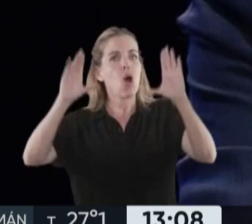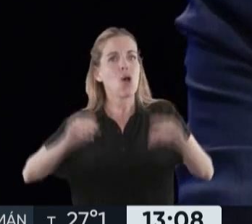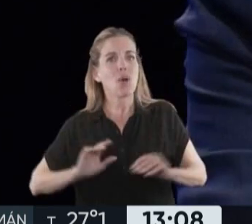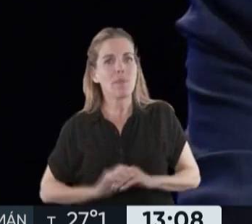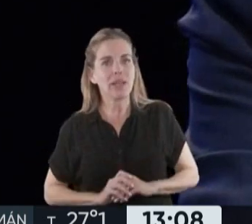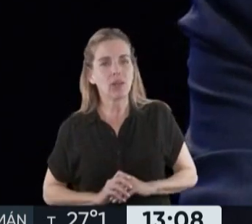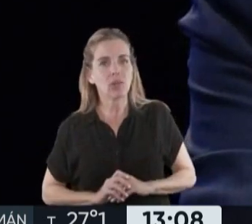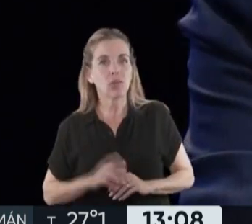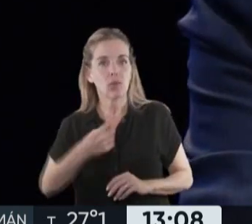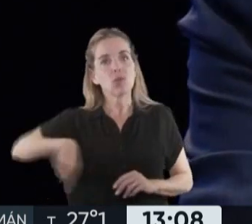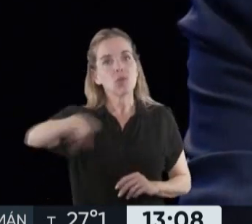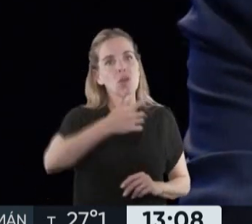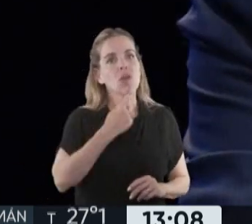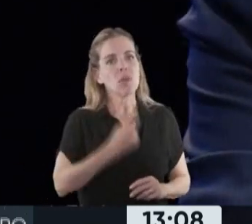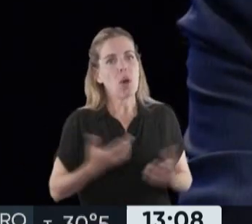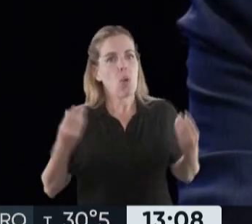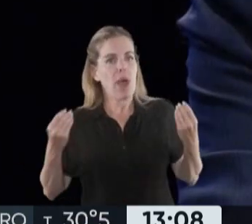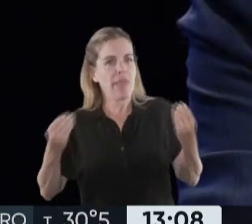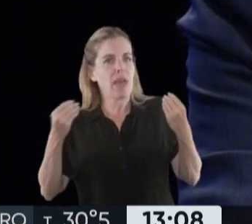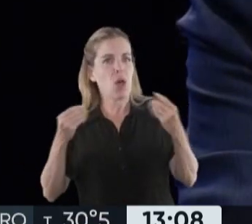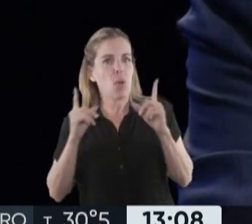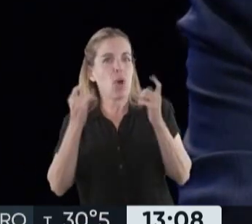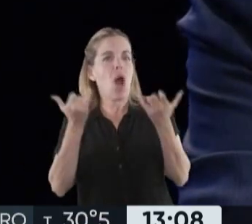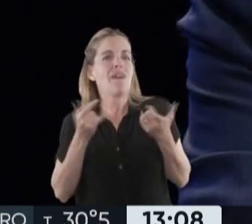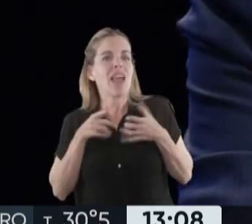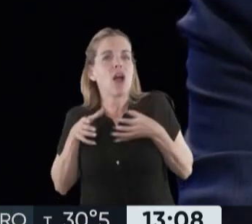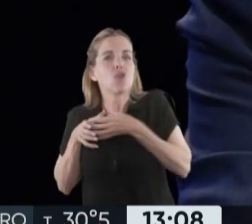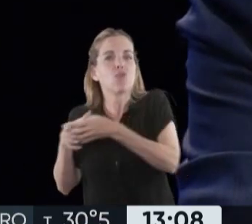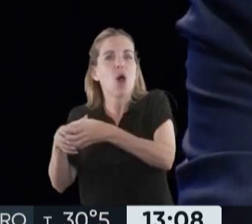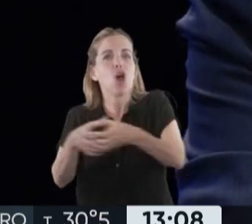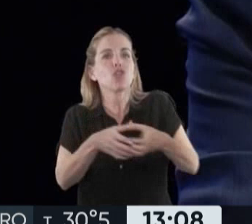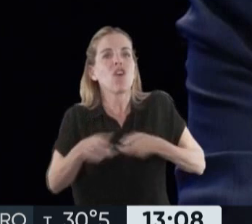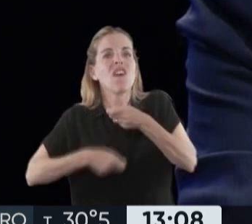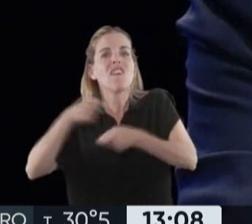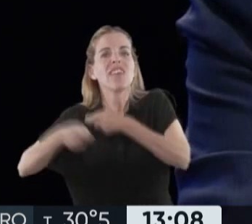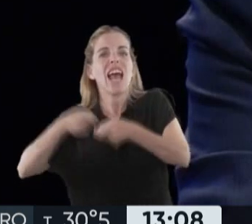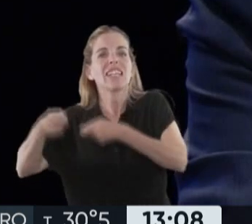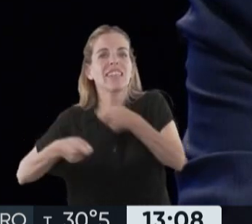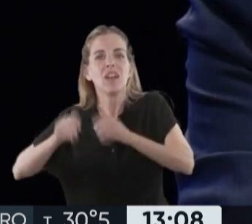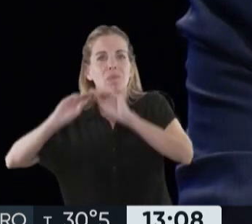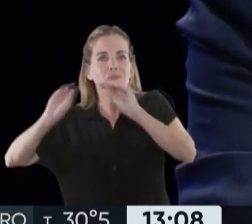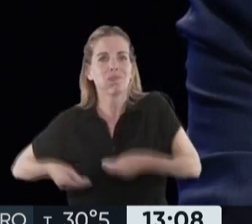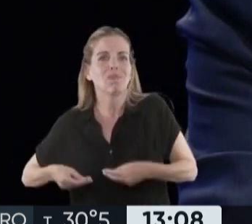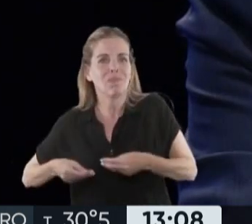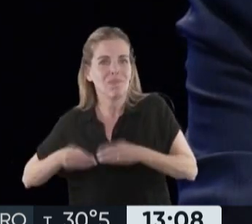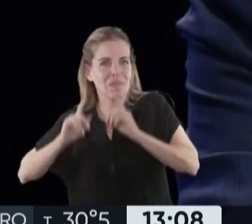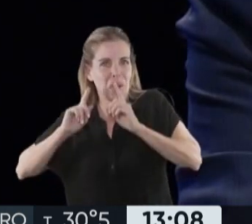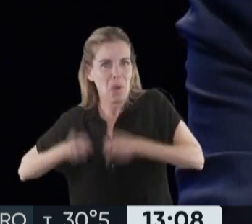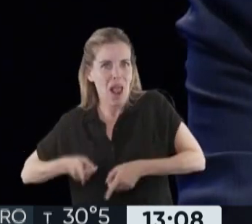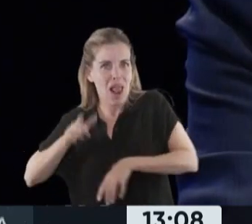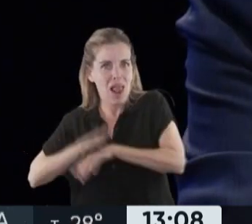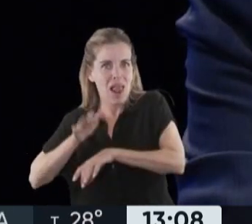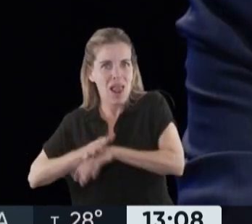Nosotros nos dimos cuenta cómo esas burbujas financieras se pinchaban en un segundo por la presencia de esa